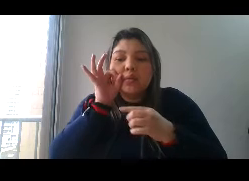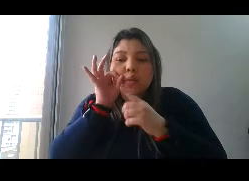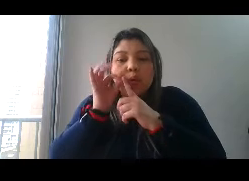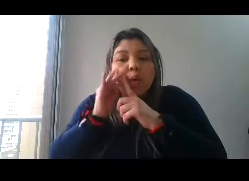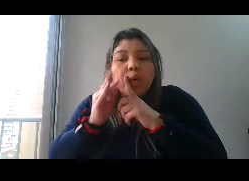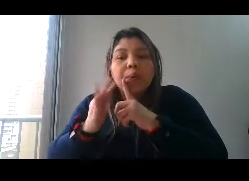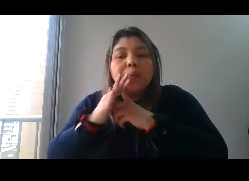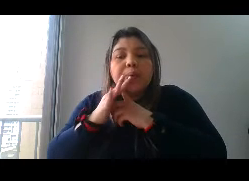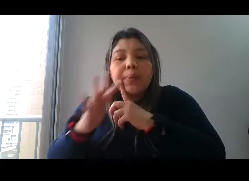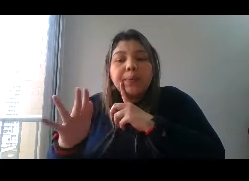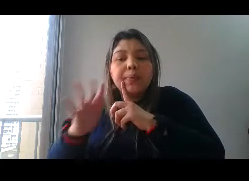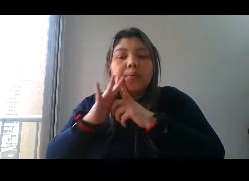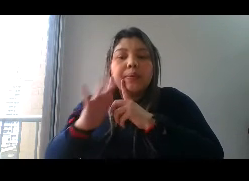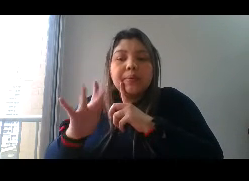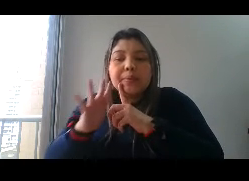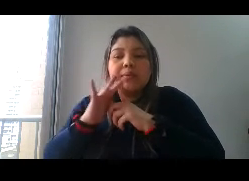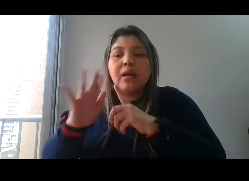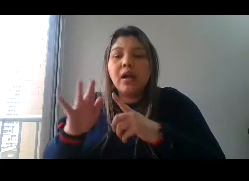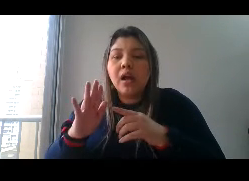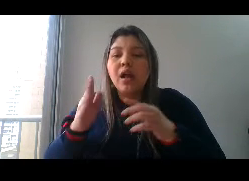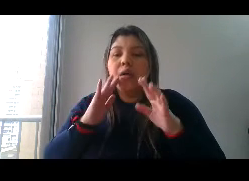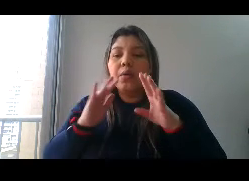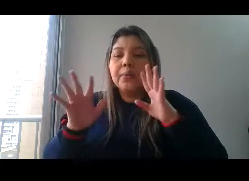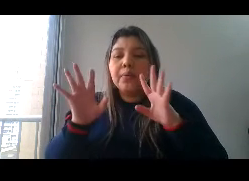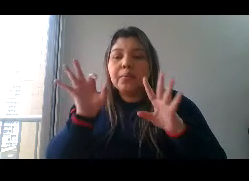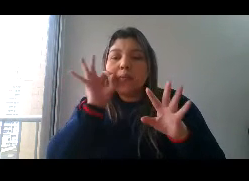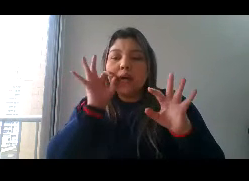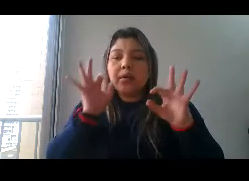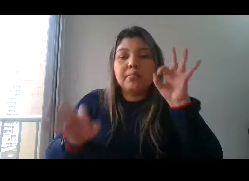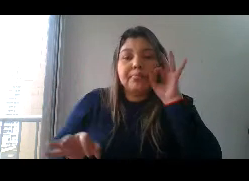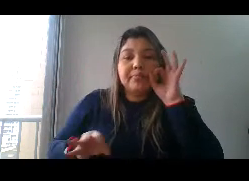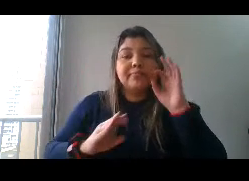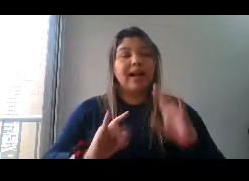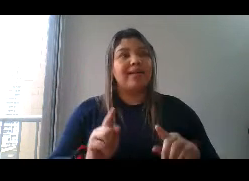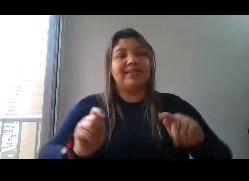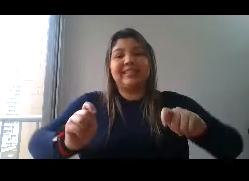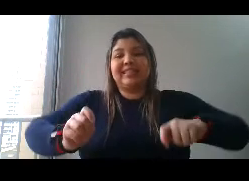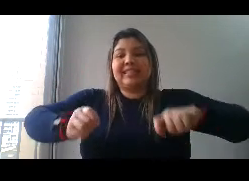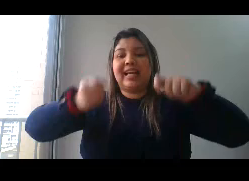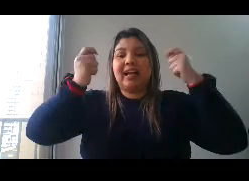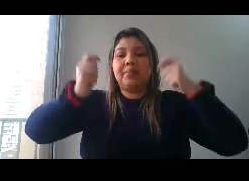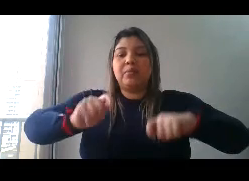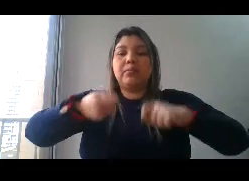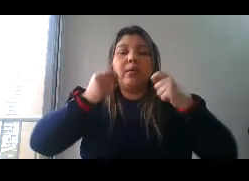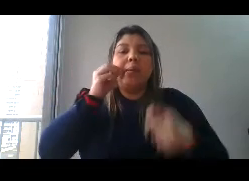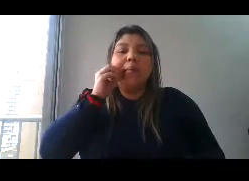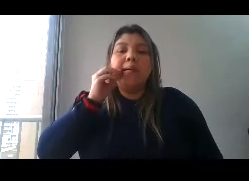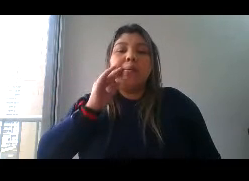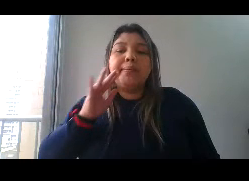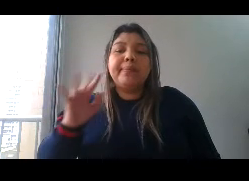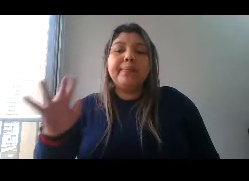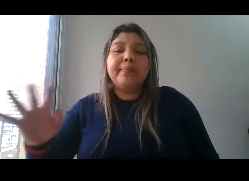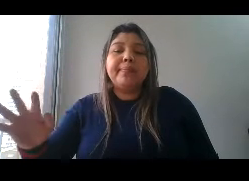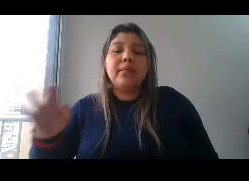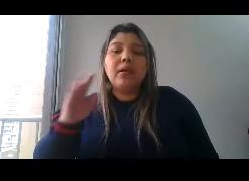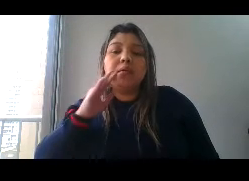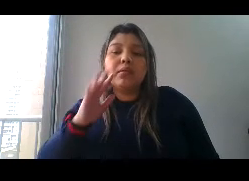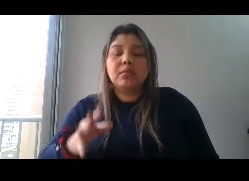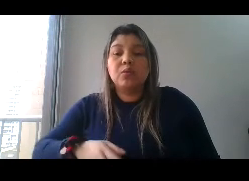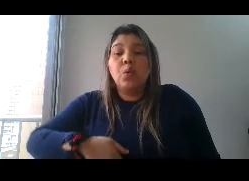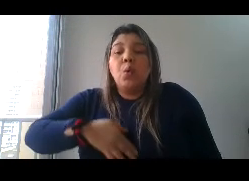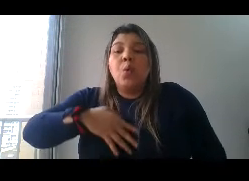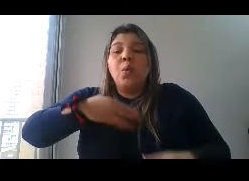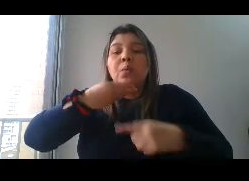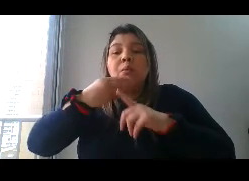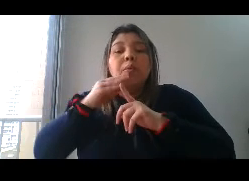exhalación. Efectivamente, si yo uso la máscara estoy bien protegido, pero tengo una válvula de exhalación, significa que el aire que yo expiro